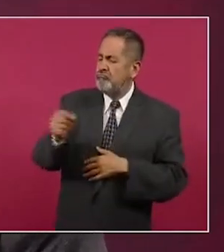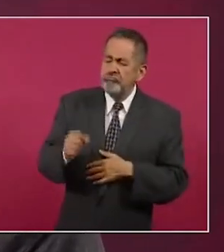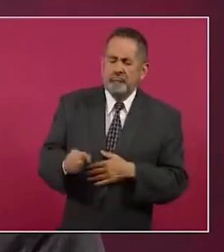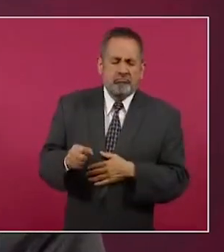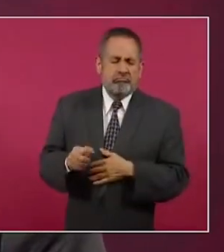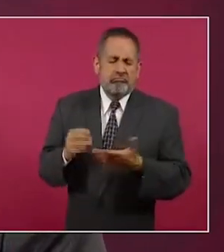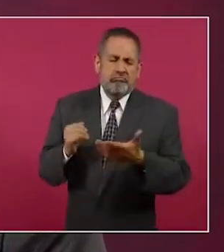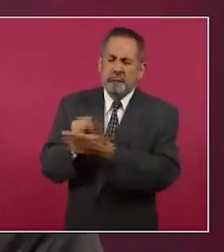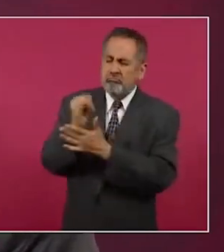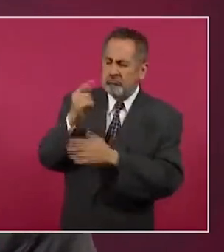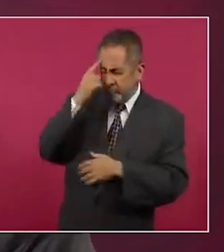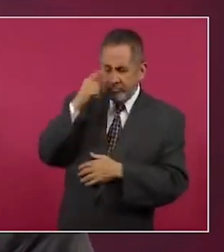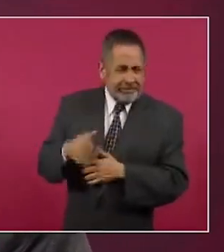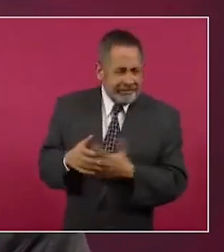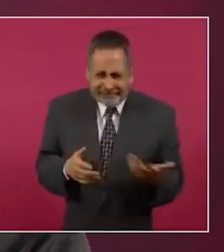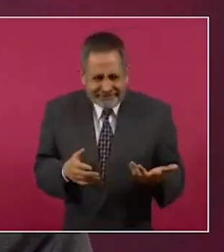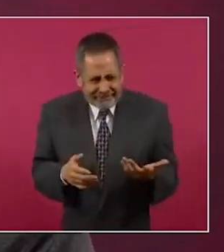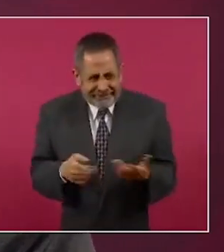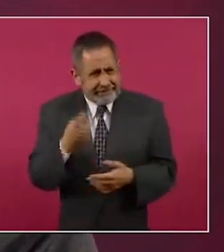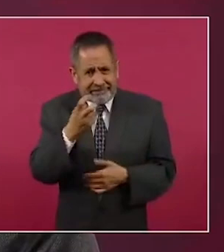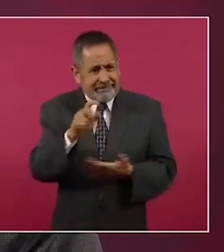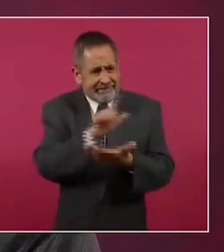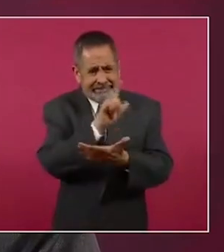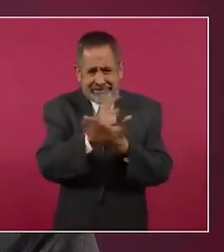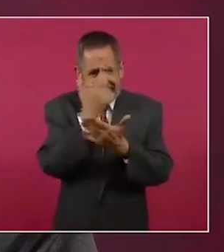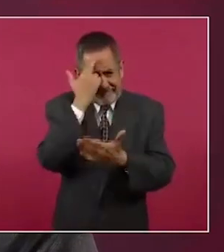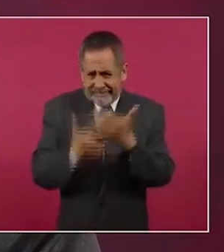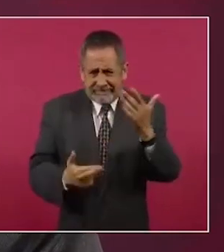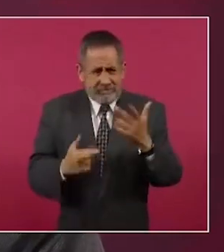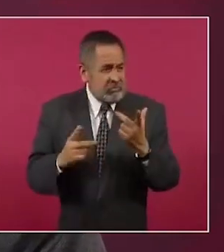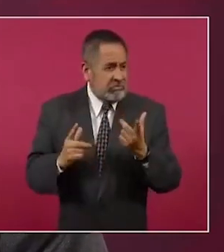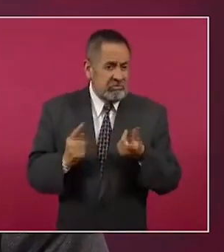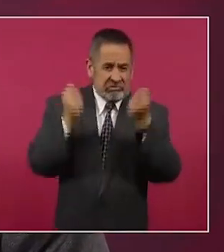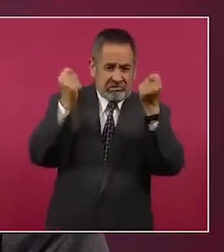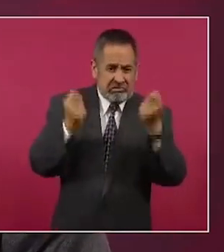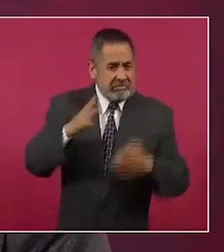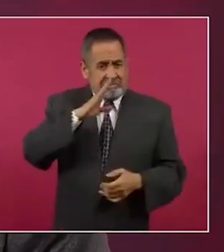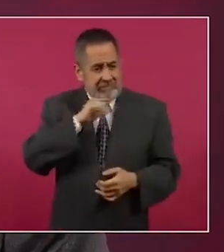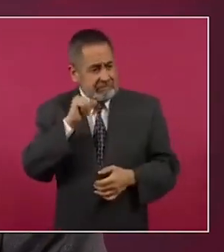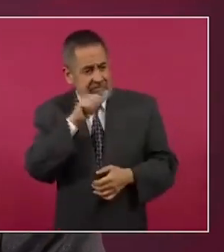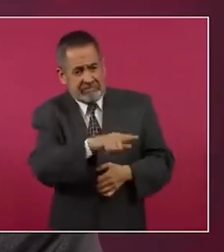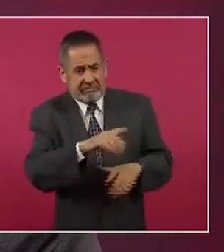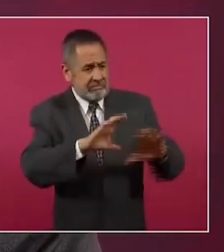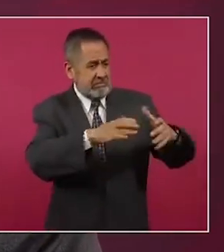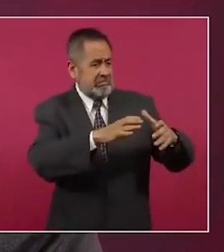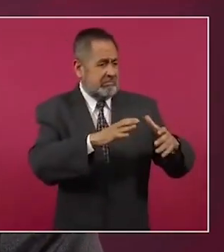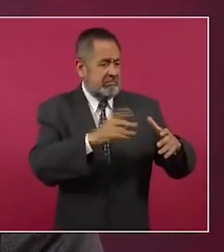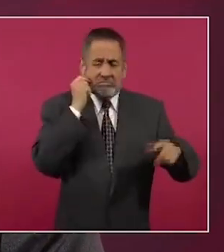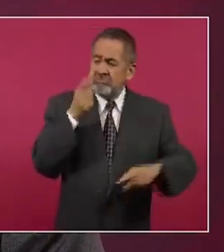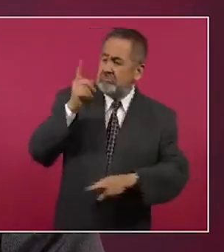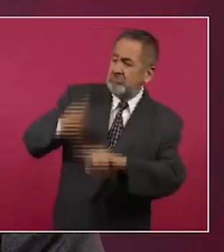la decisión ilegal y arbitraria del Congreso.